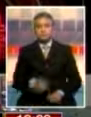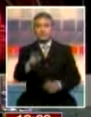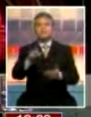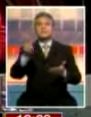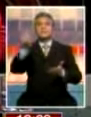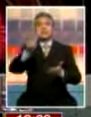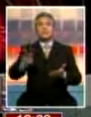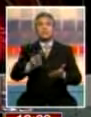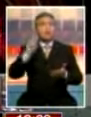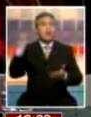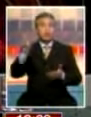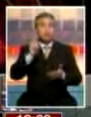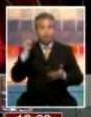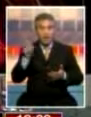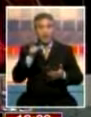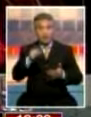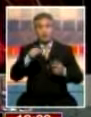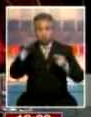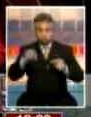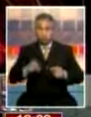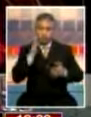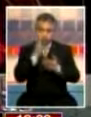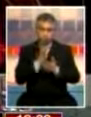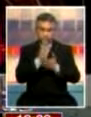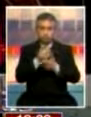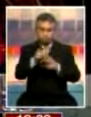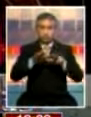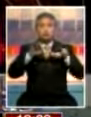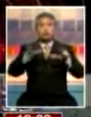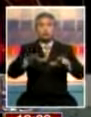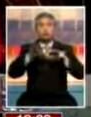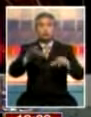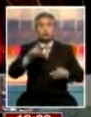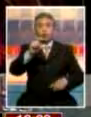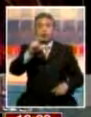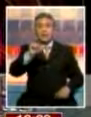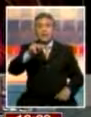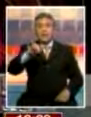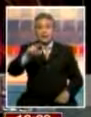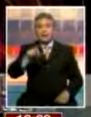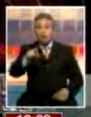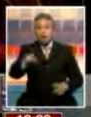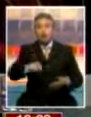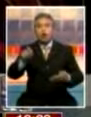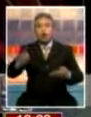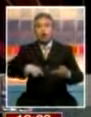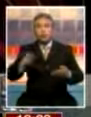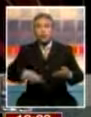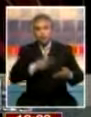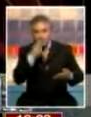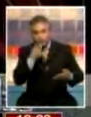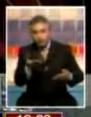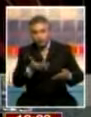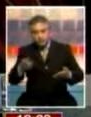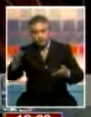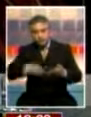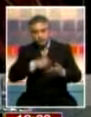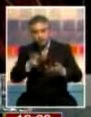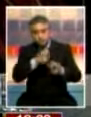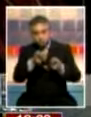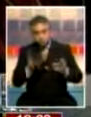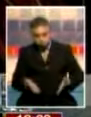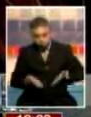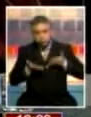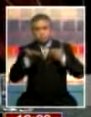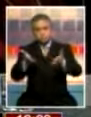El Servicio Nacional del Consumidor le exigió a 18 clínicas privadas del país los contratos que firman con sus pacientes al momento de prestar los